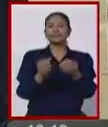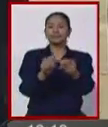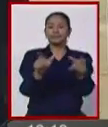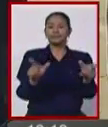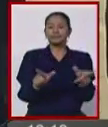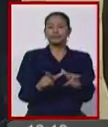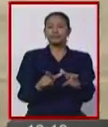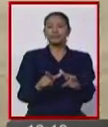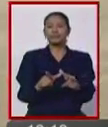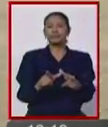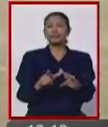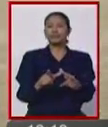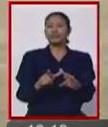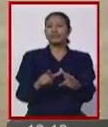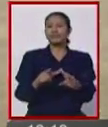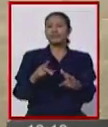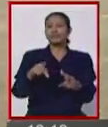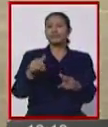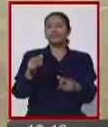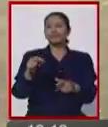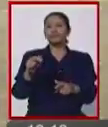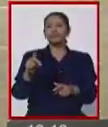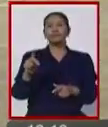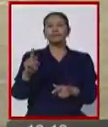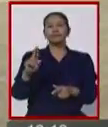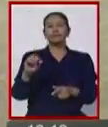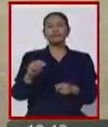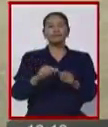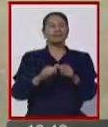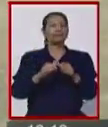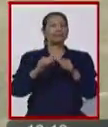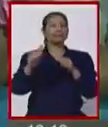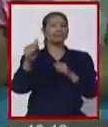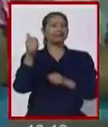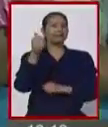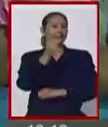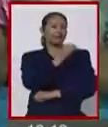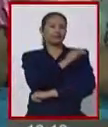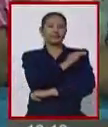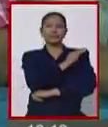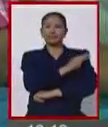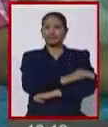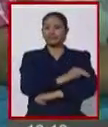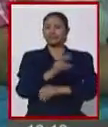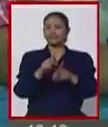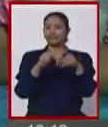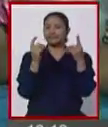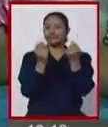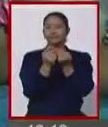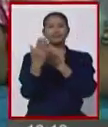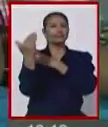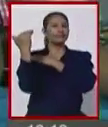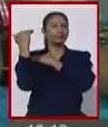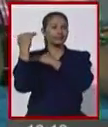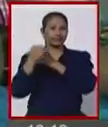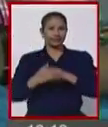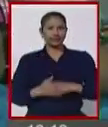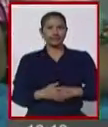localidad de Panduro. En esta extensión de 10 kilómetros asignados al departamento de Santa